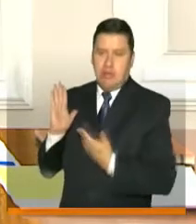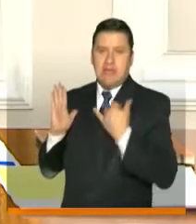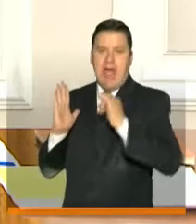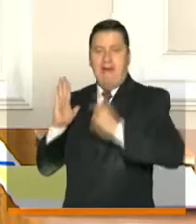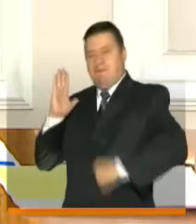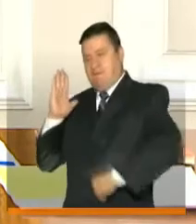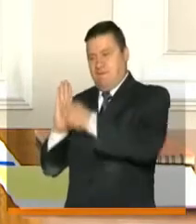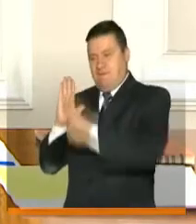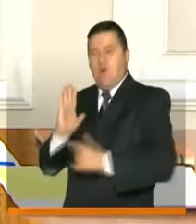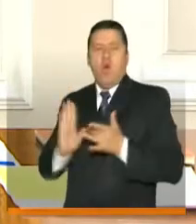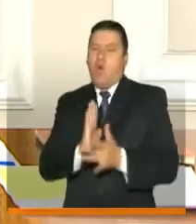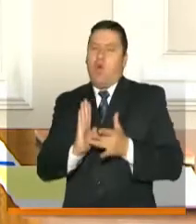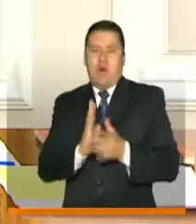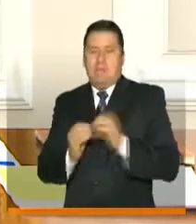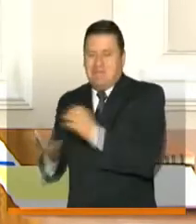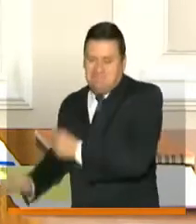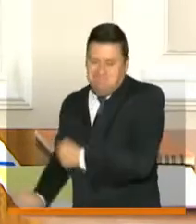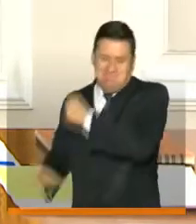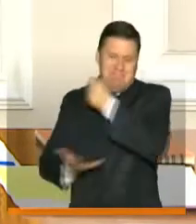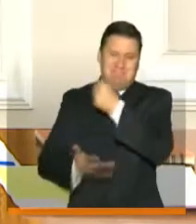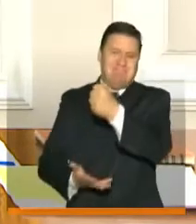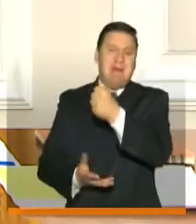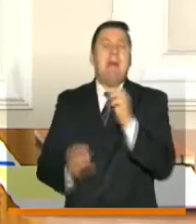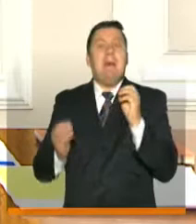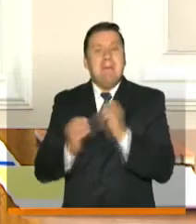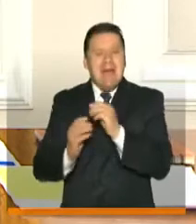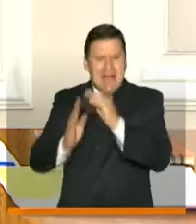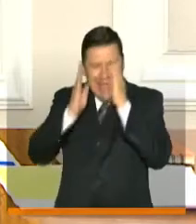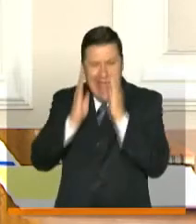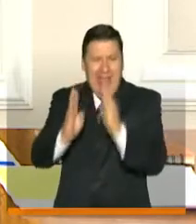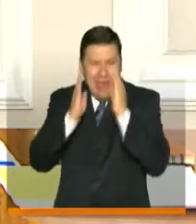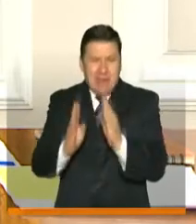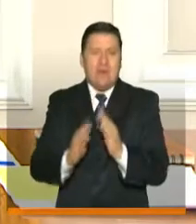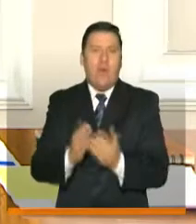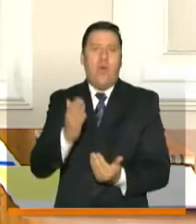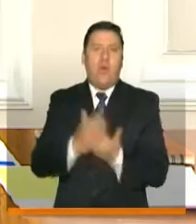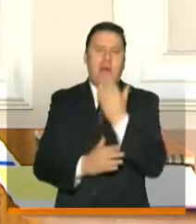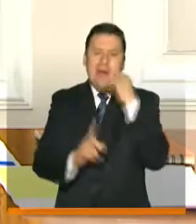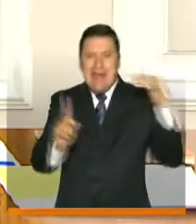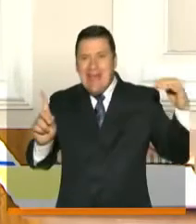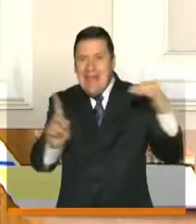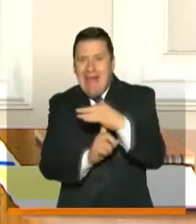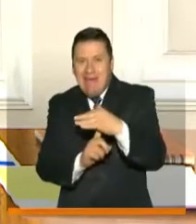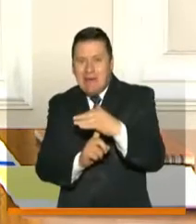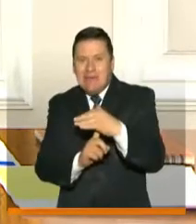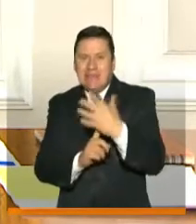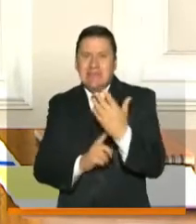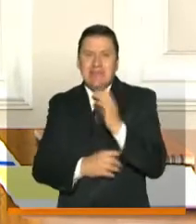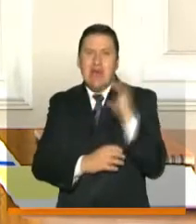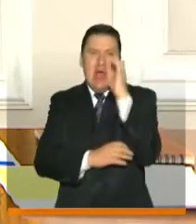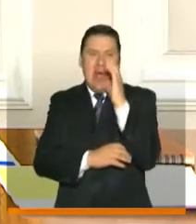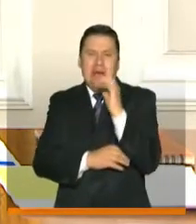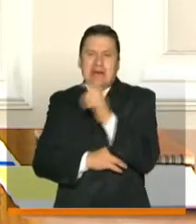firmamos esta emergencia para que nosotros podamos atender nuevos efectos que se derivan para nuestro